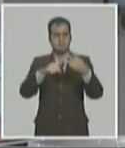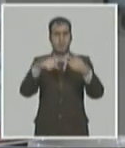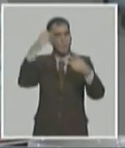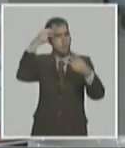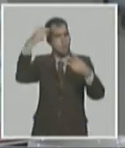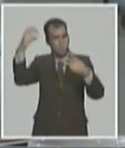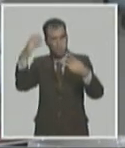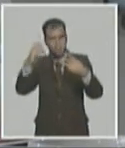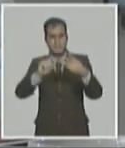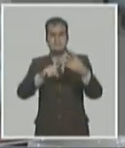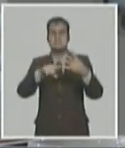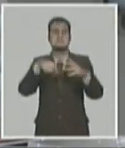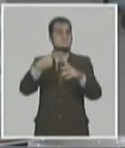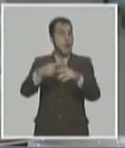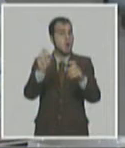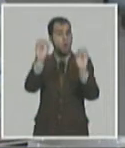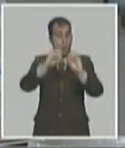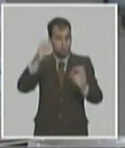organizaciones. De hecho,